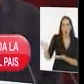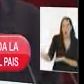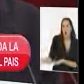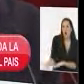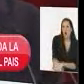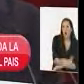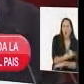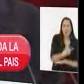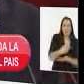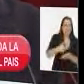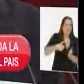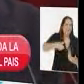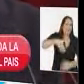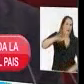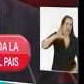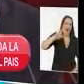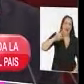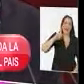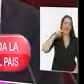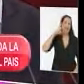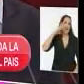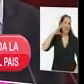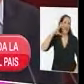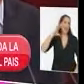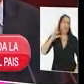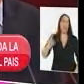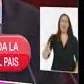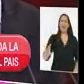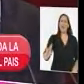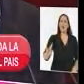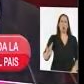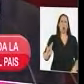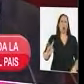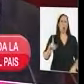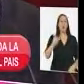hacerse cargo de que esta gente debería estar presa, no porque son ellos, es la